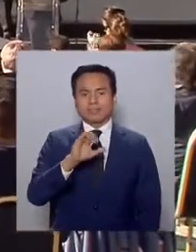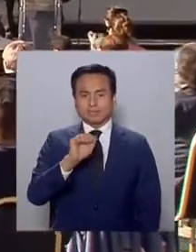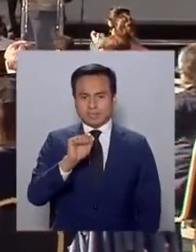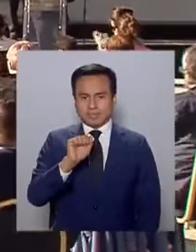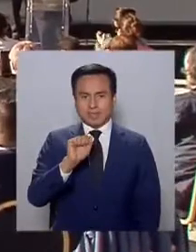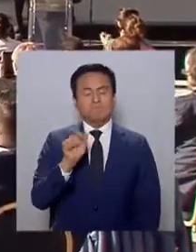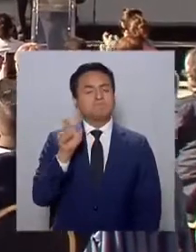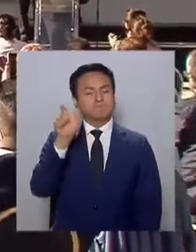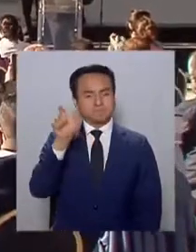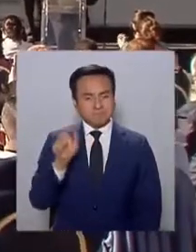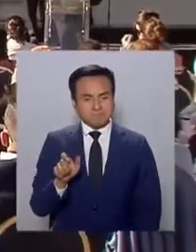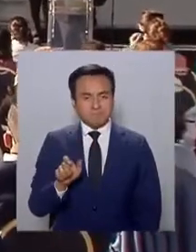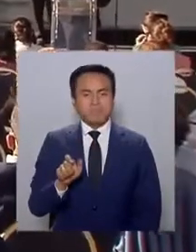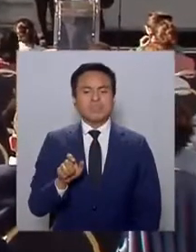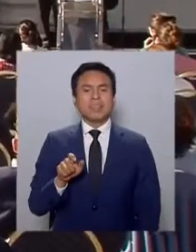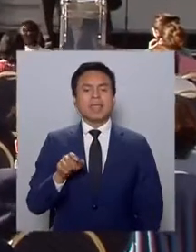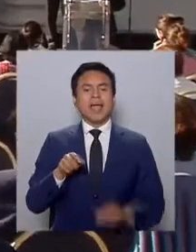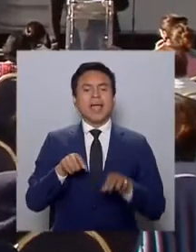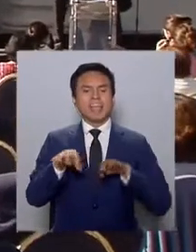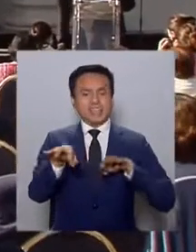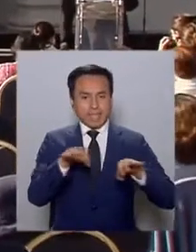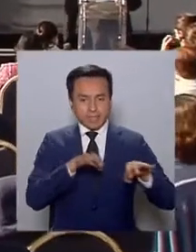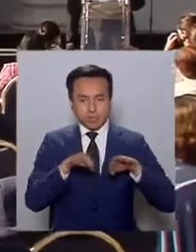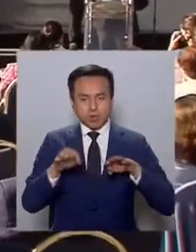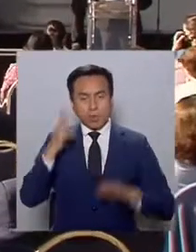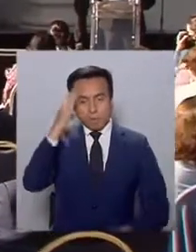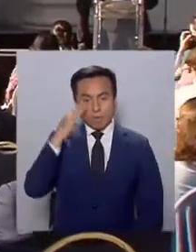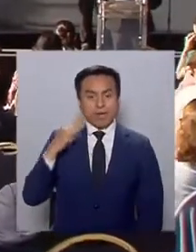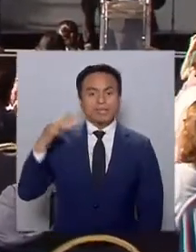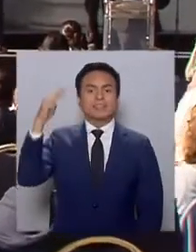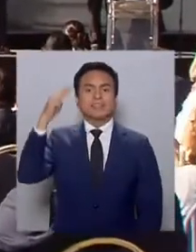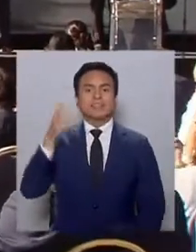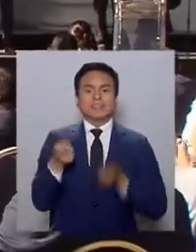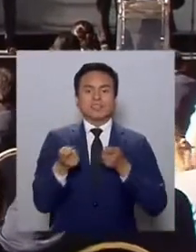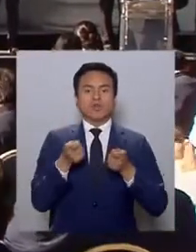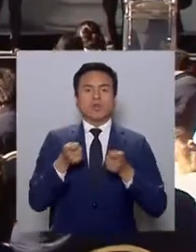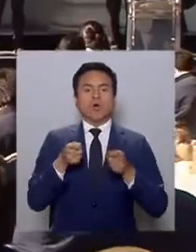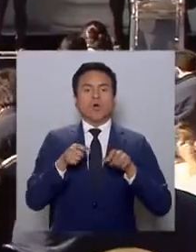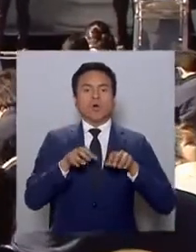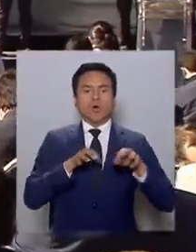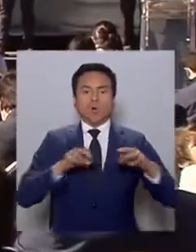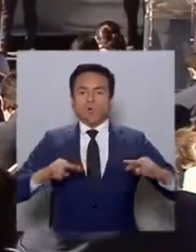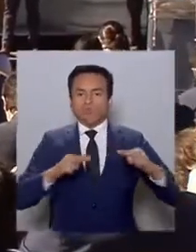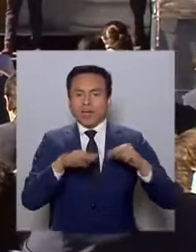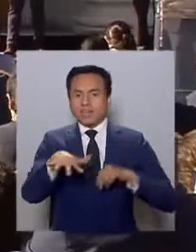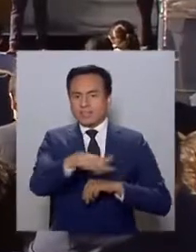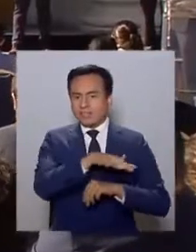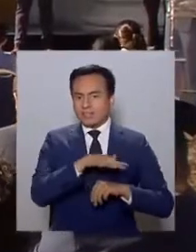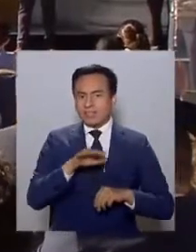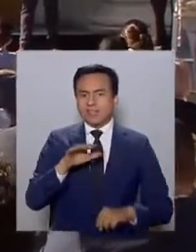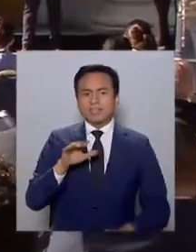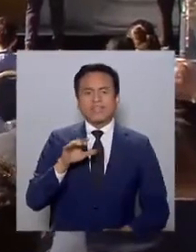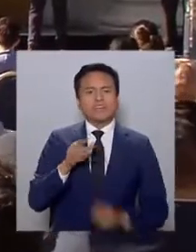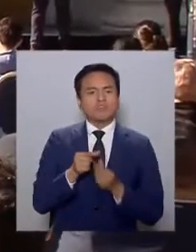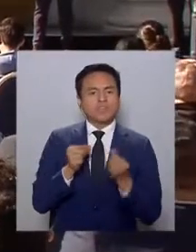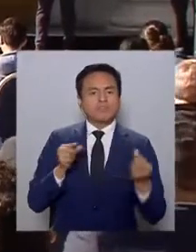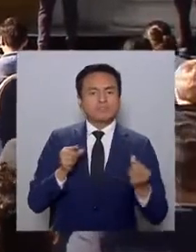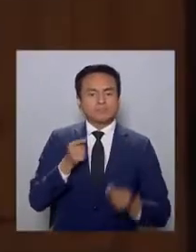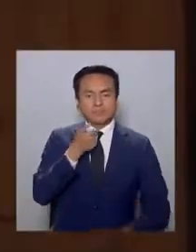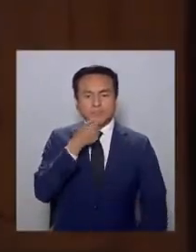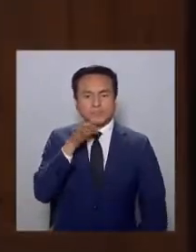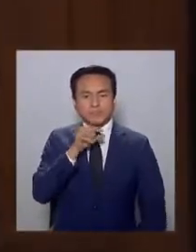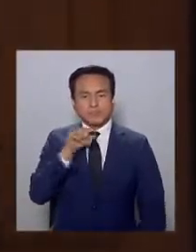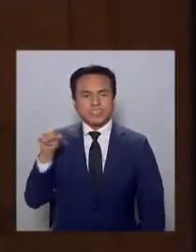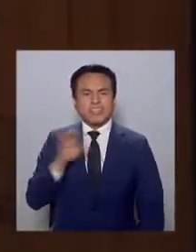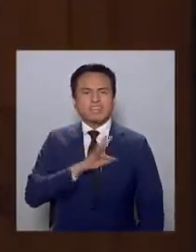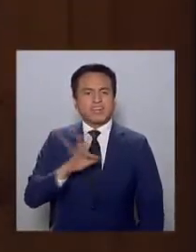Juan Carlos García es arquitecto, magíster en gestión urbana de École Nationale de Pont-de-Chaussée